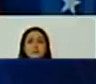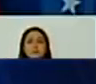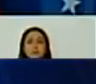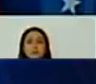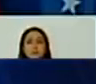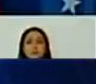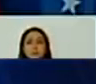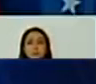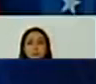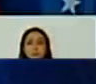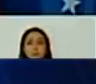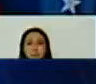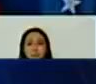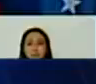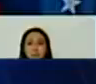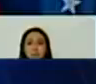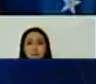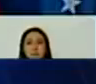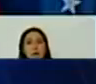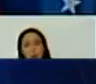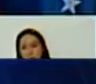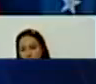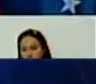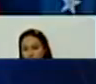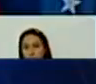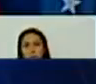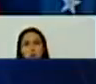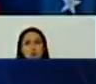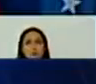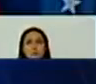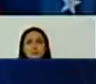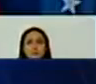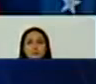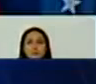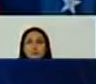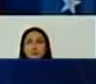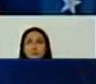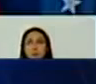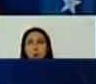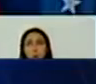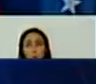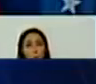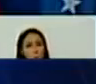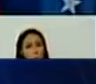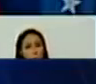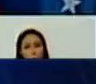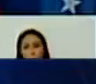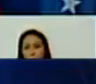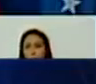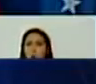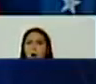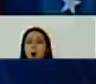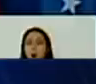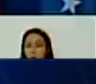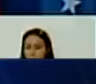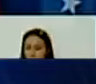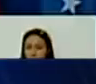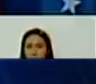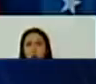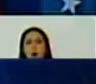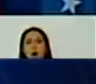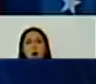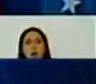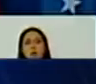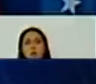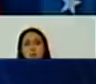de los referidos ciudadanos. Imagínense, luego de todo este tiempo, el tribunal,